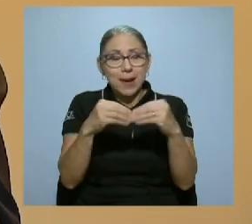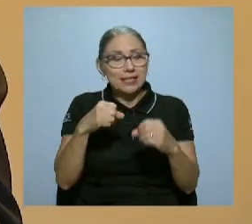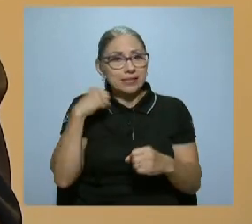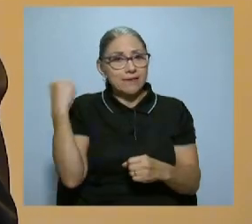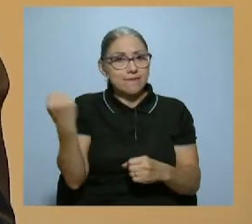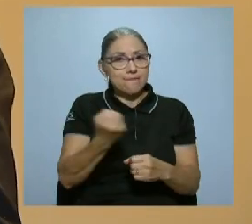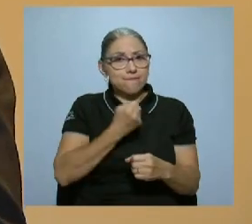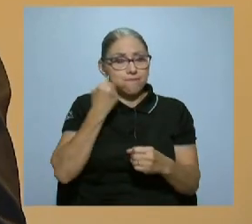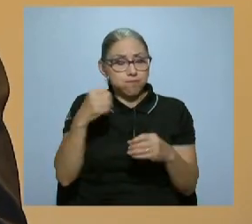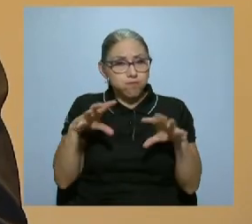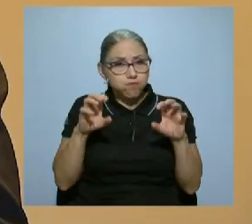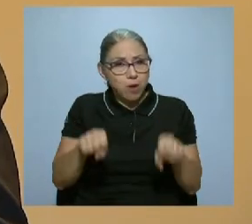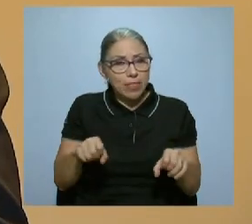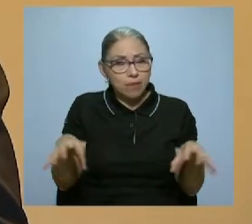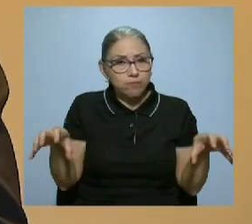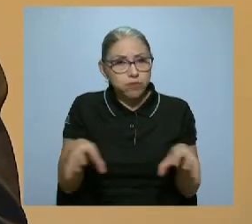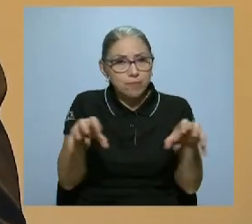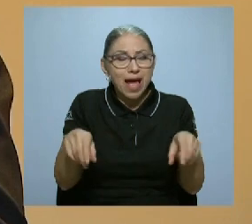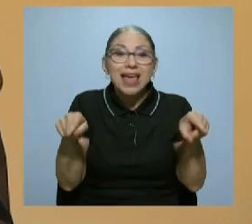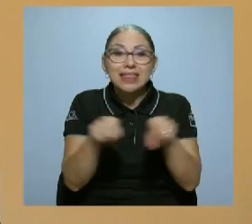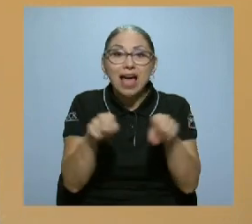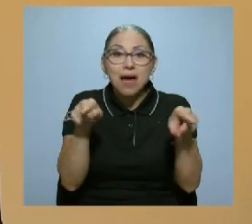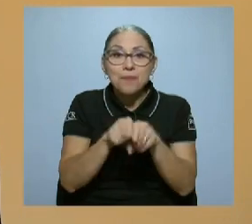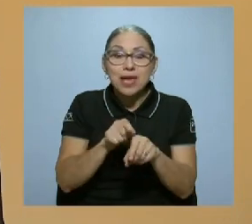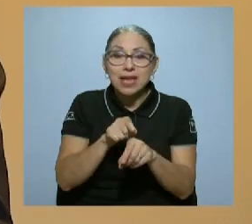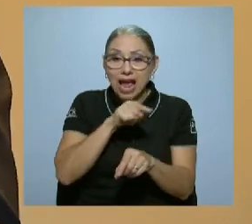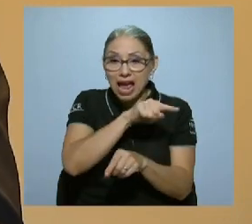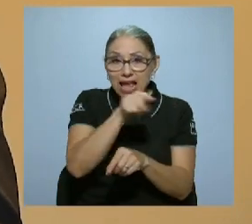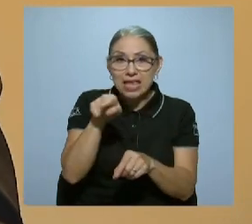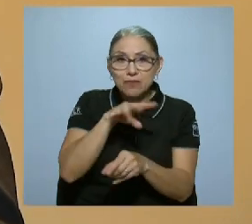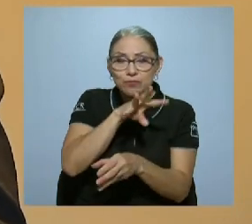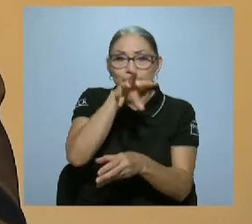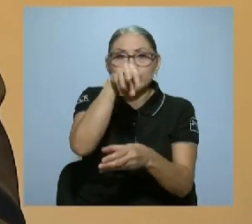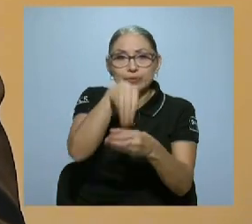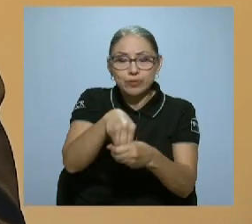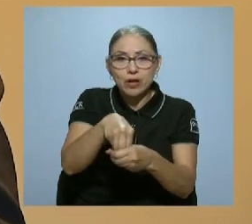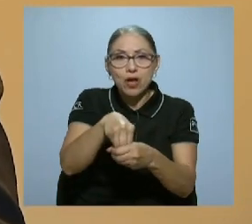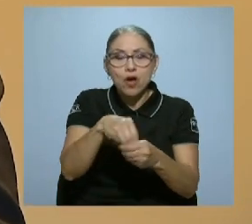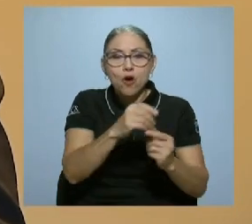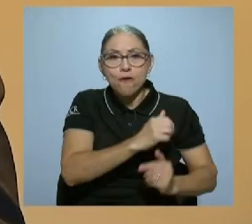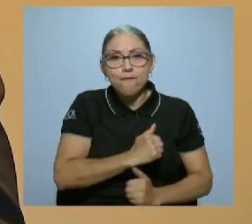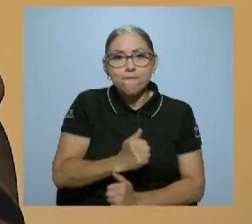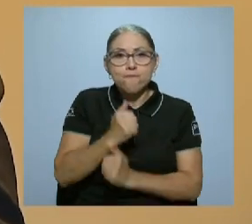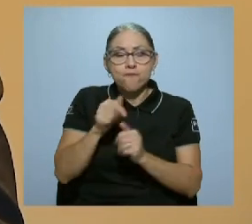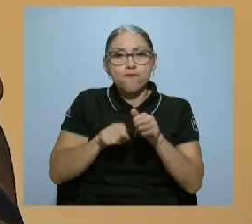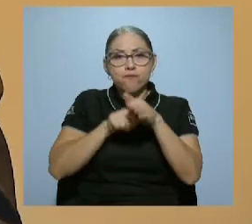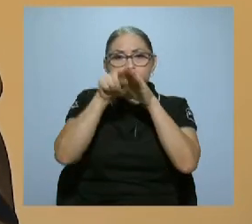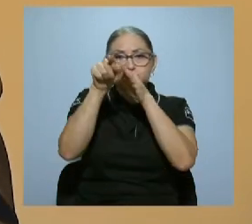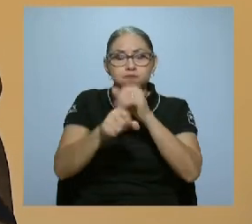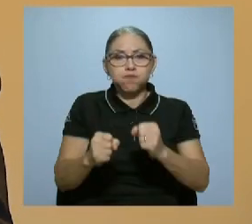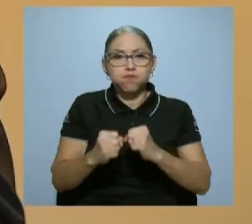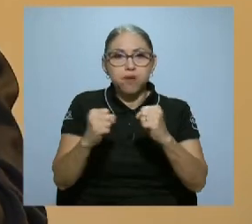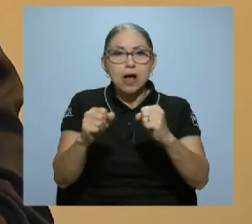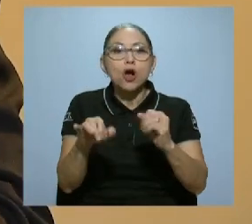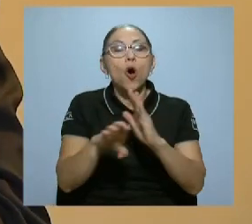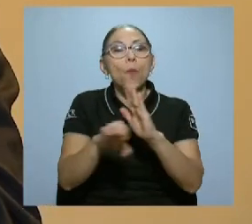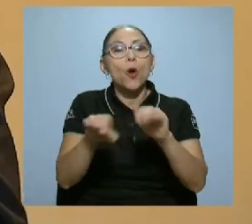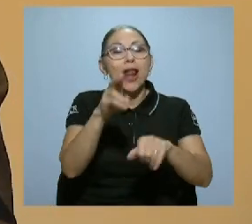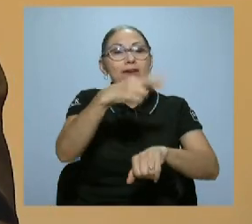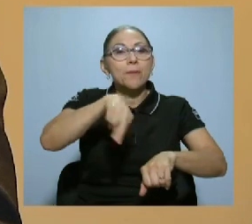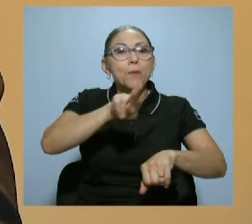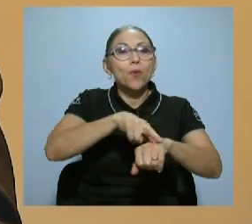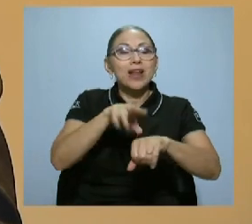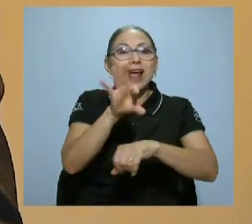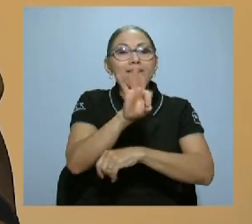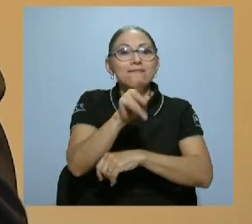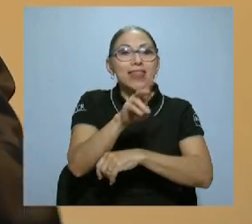que envuelve a potencias nucleares en una totalmente envuelta, como lo es la República Federal Rusa,